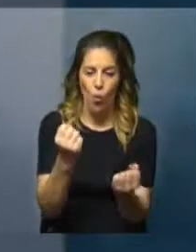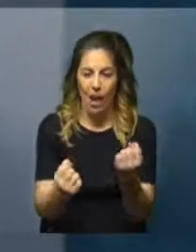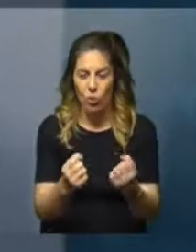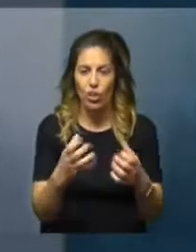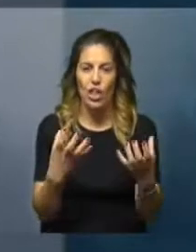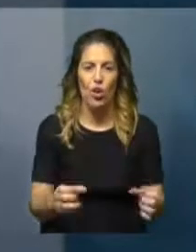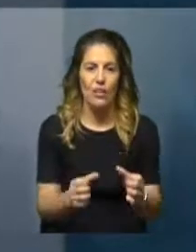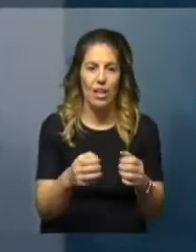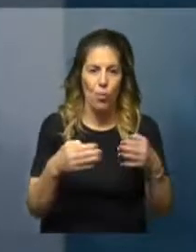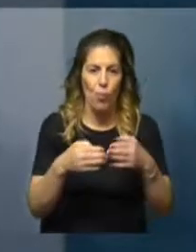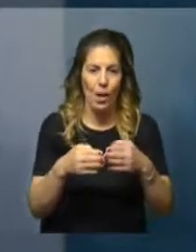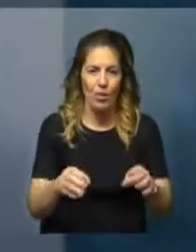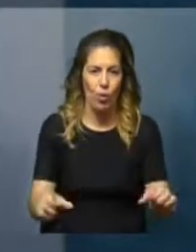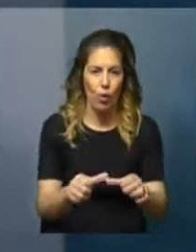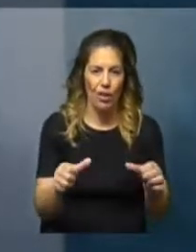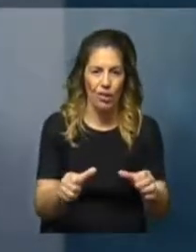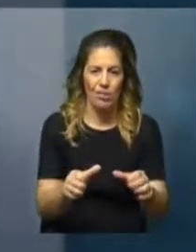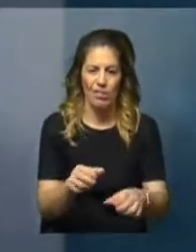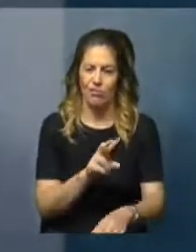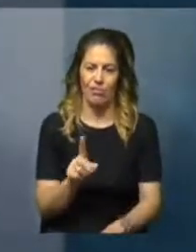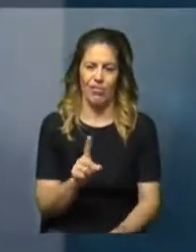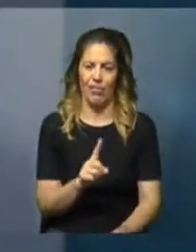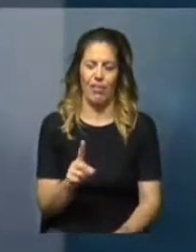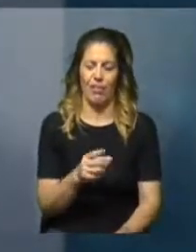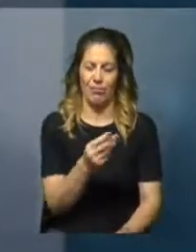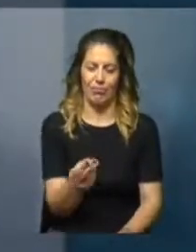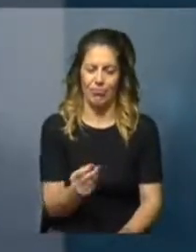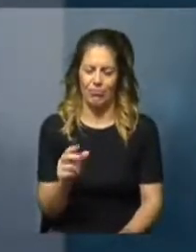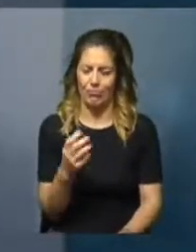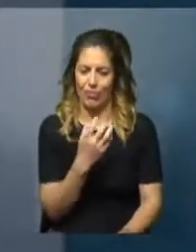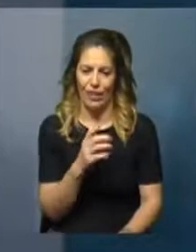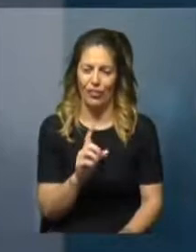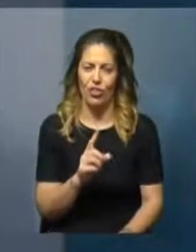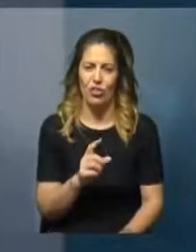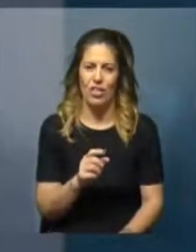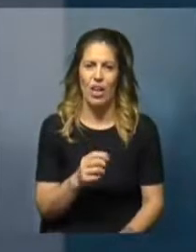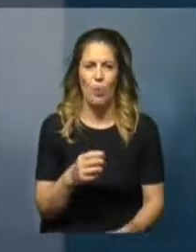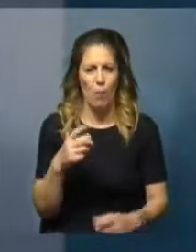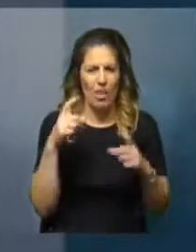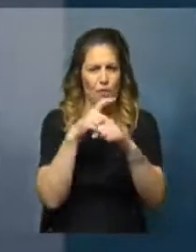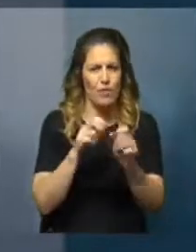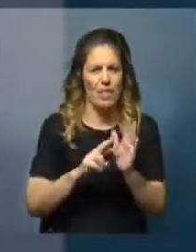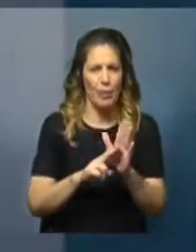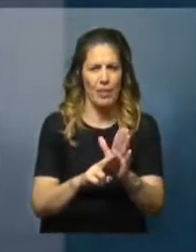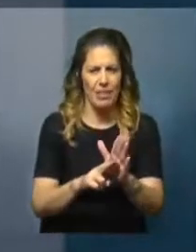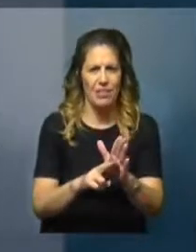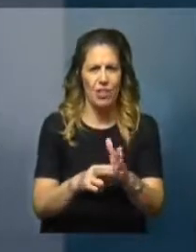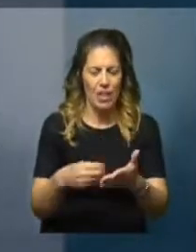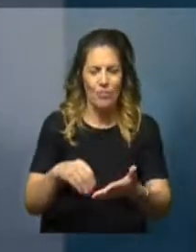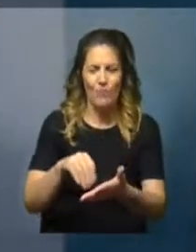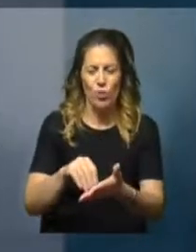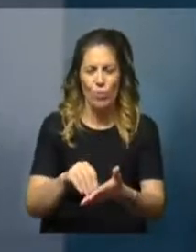hacer un barco y cuando lo haces es tipo Uy No Cuesta más esa representación esas cosas sumadas creo que